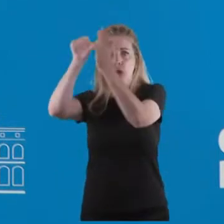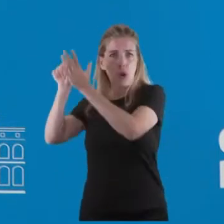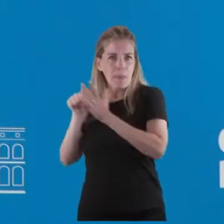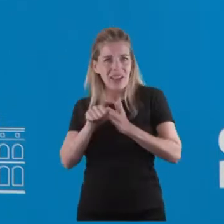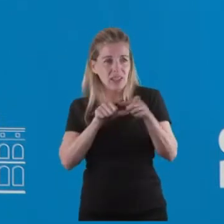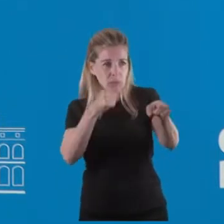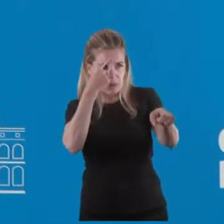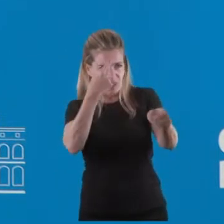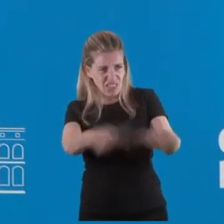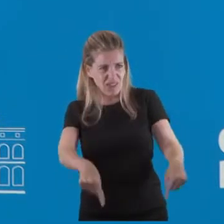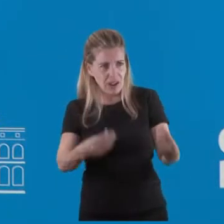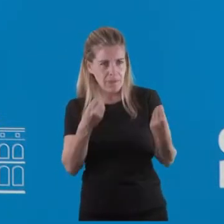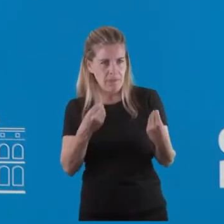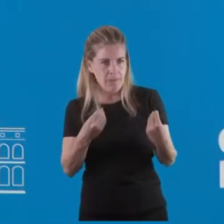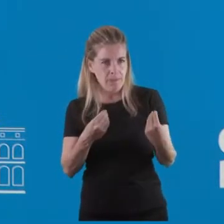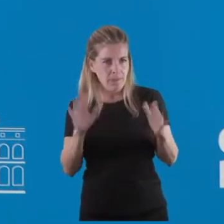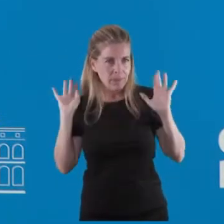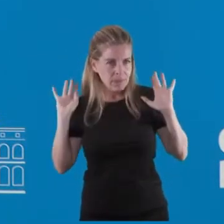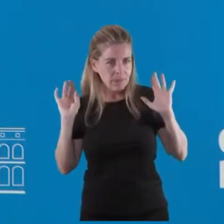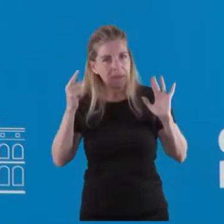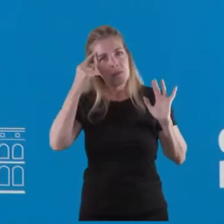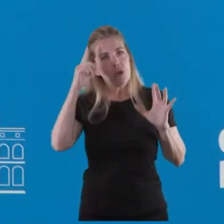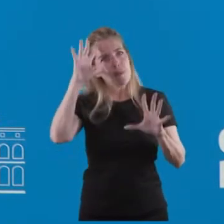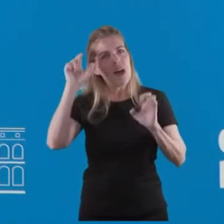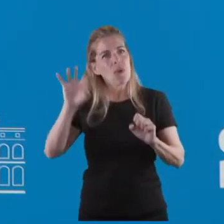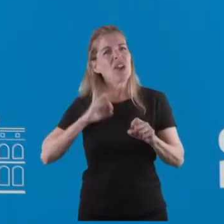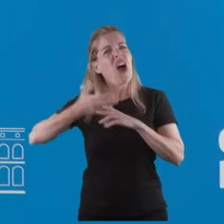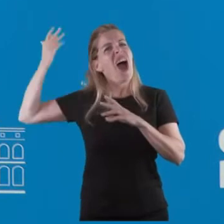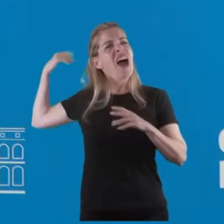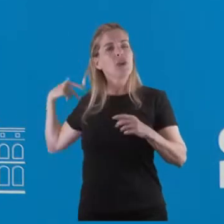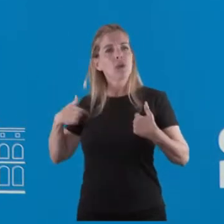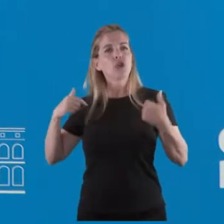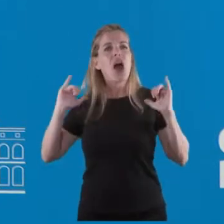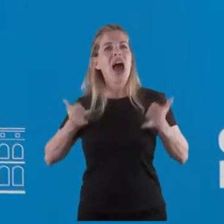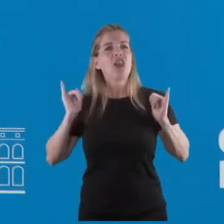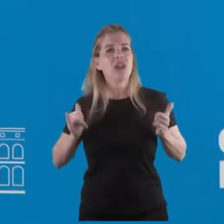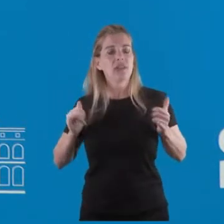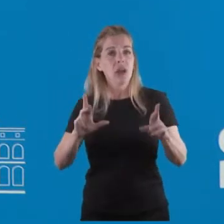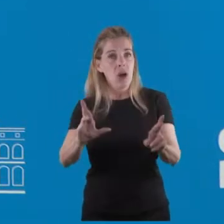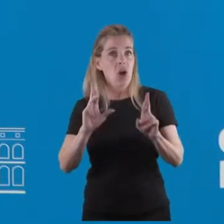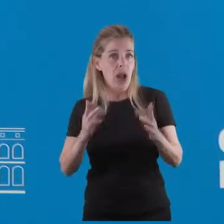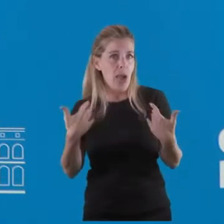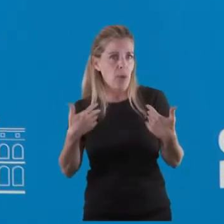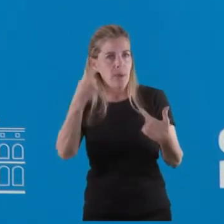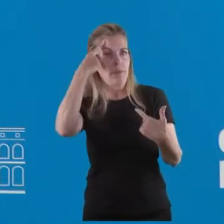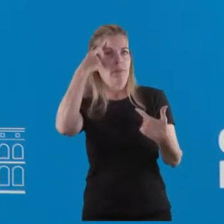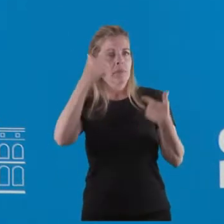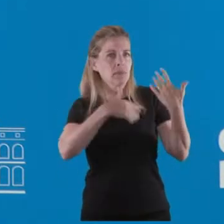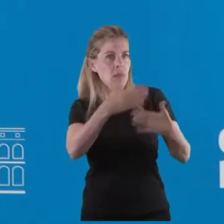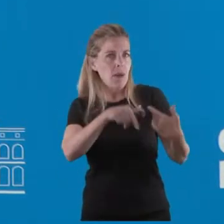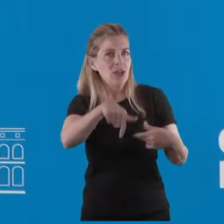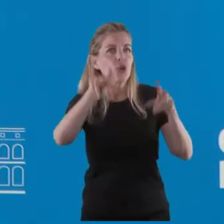visión que en algunos casos a mí me lleva a la adolescencia y espero que podamos realmente conversar sobre este tema y